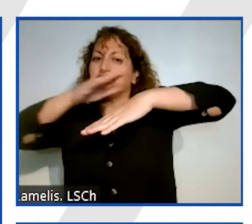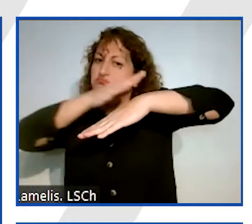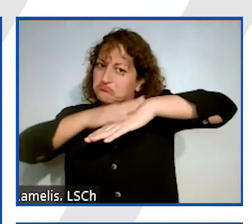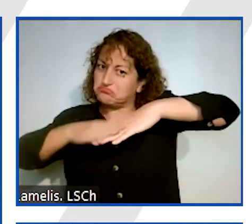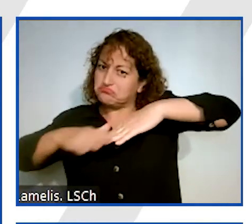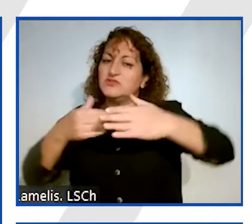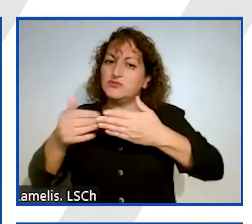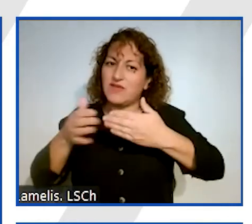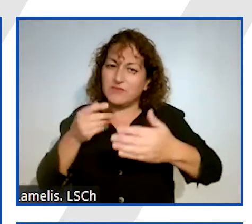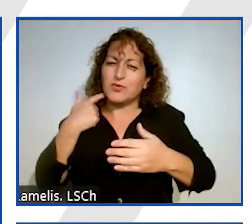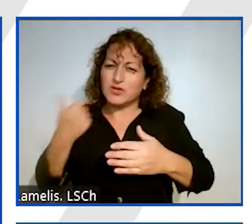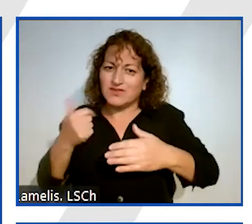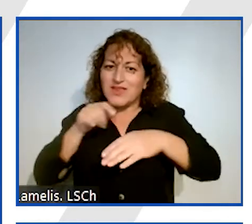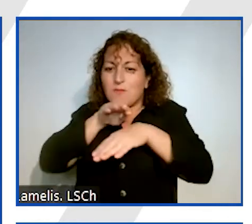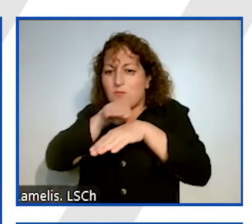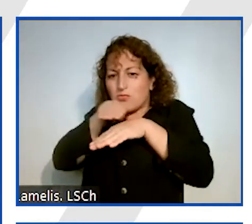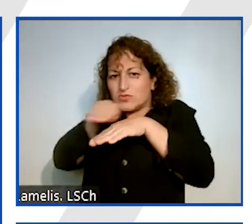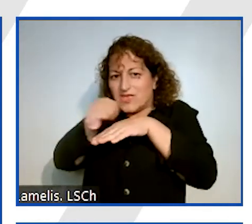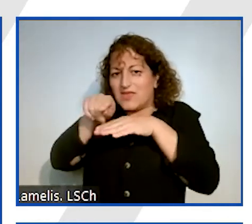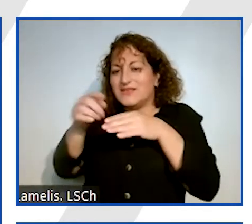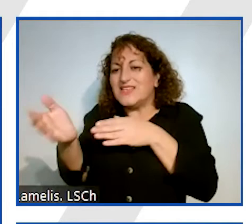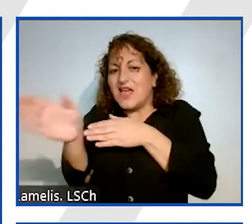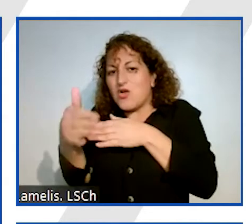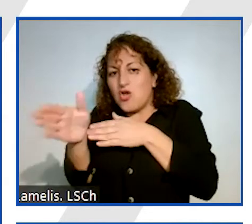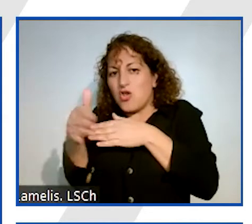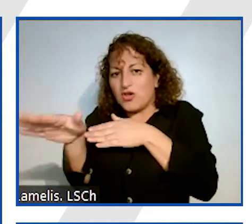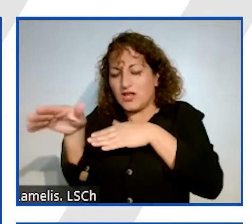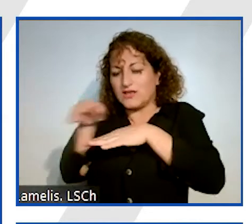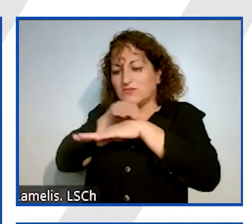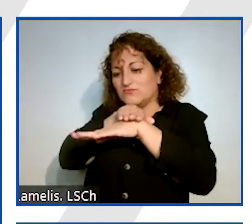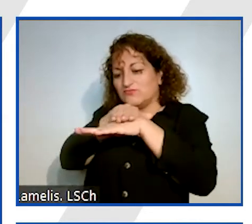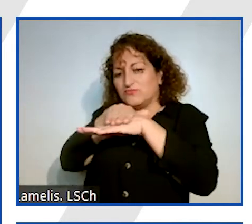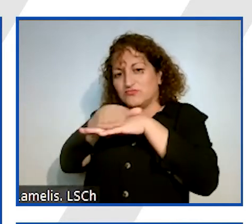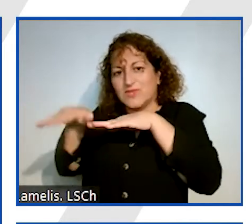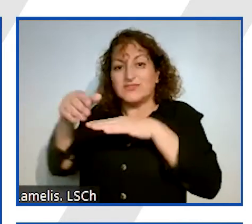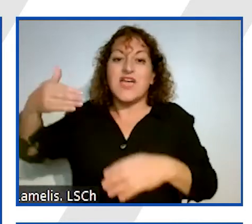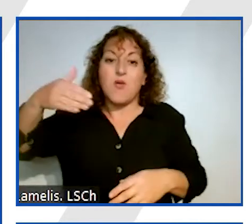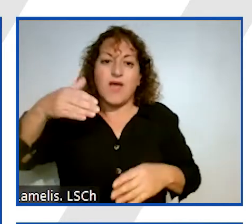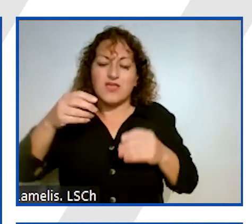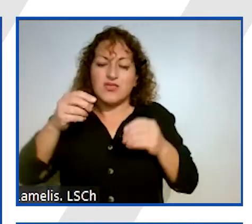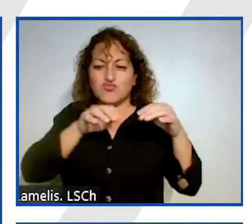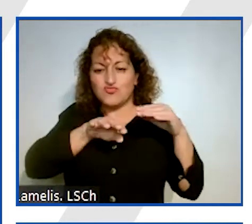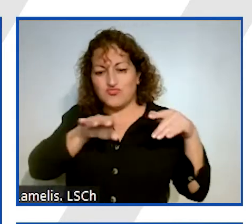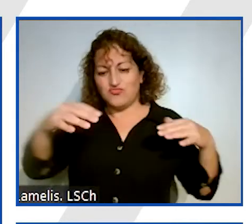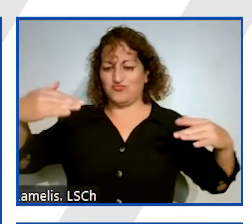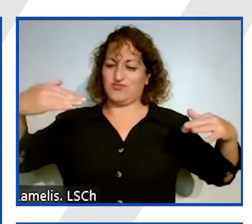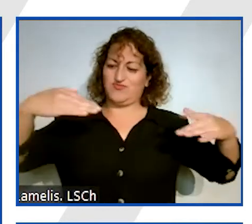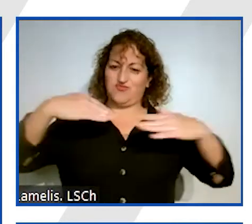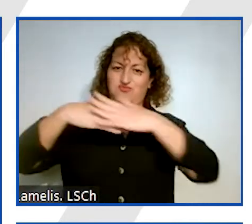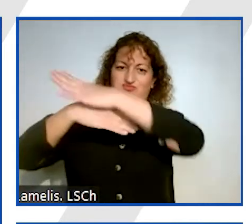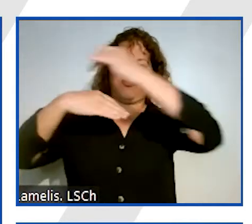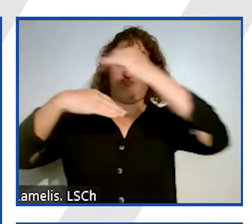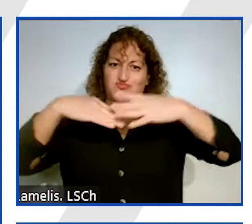puntas están dirigidas hacia la cola, y eso hace que haya menos roce con el agua y mejora la eficiencia del nado. En cambio,